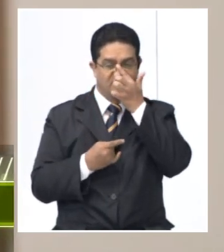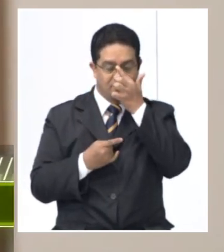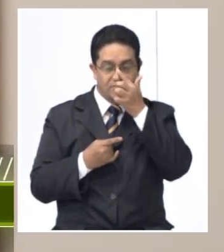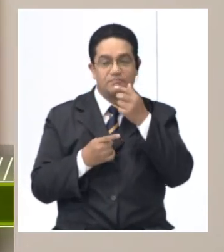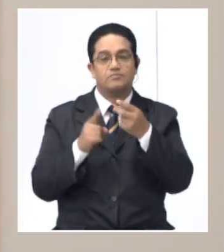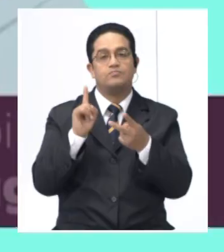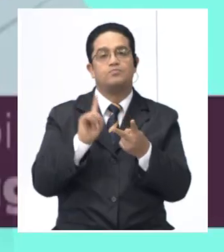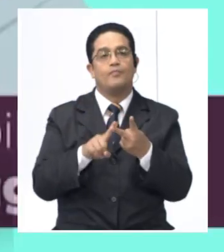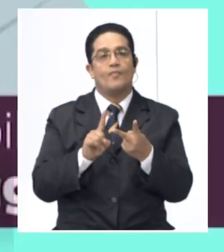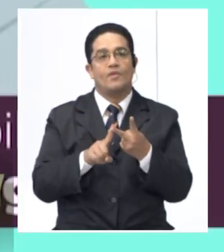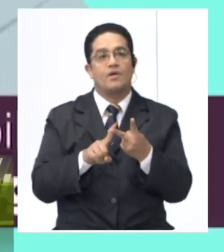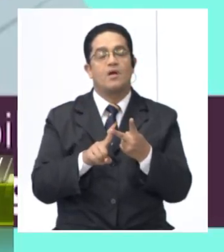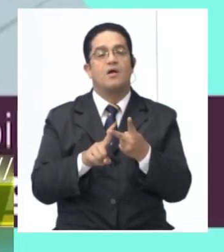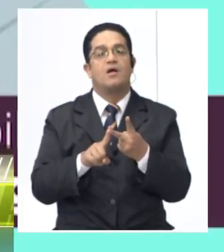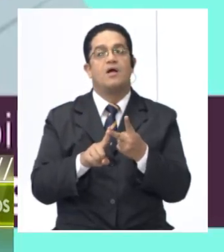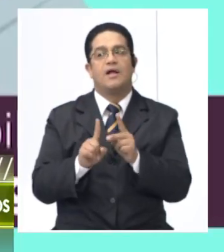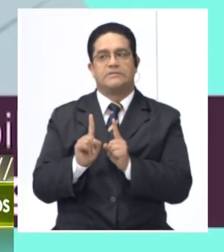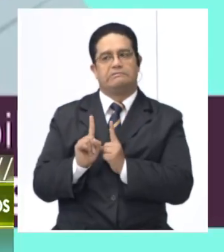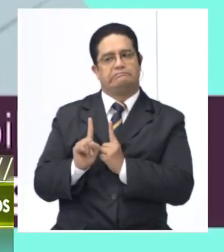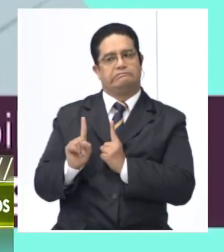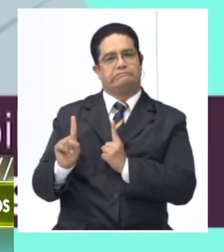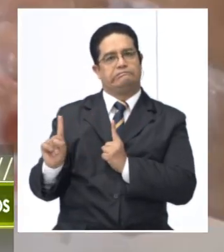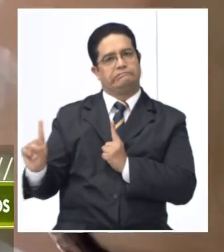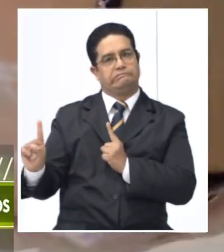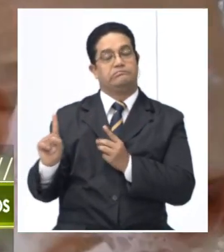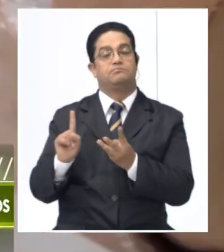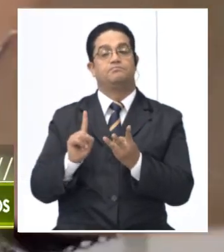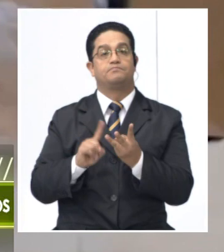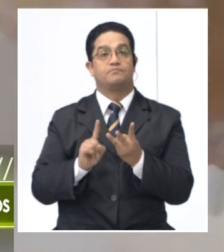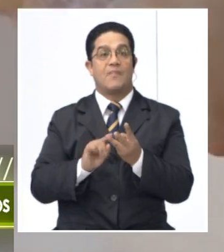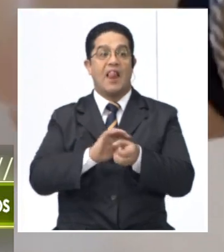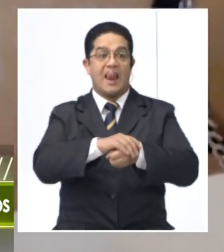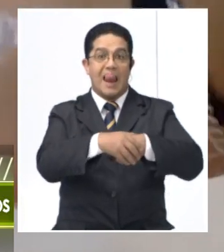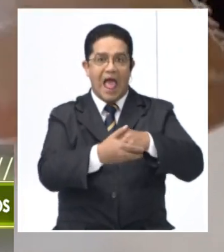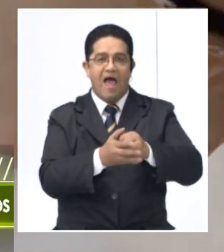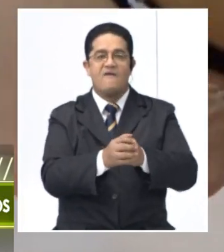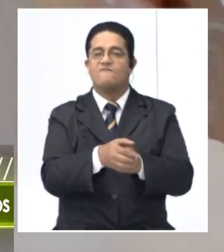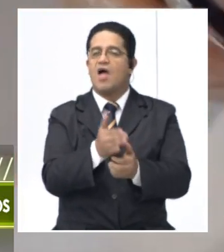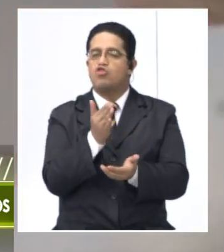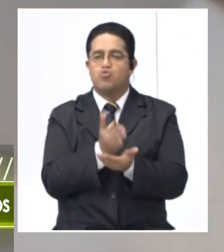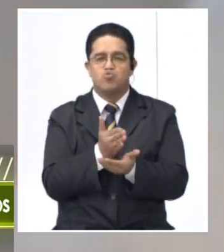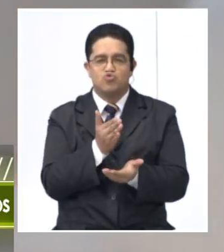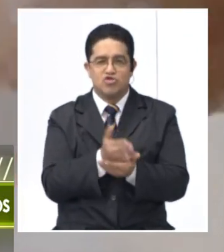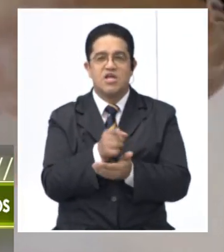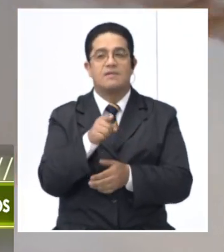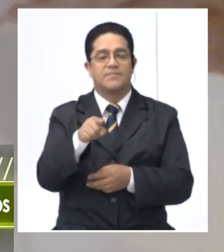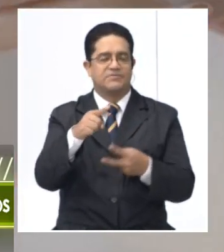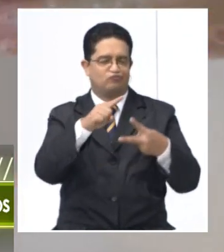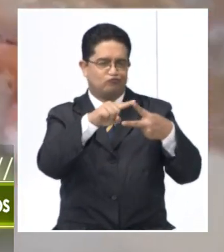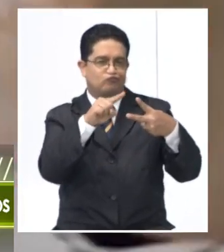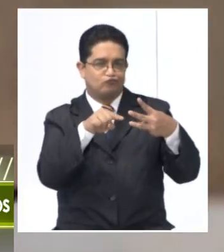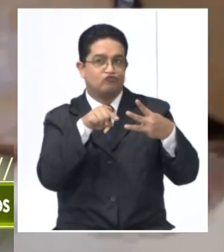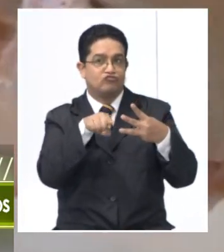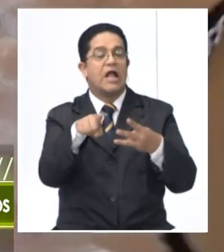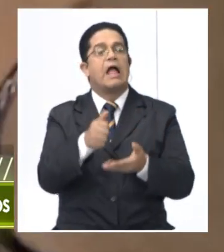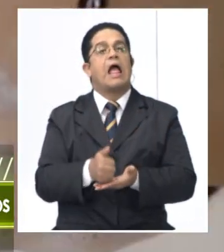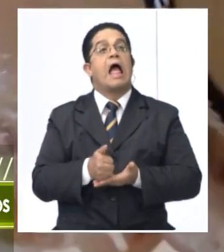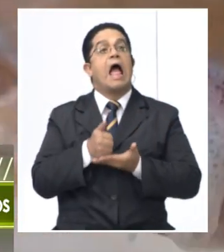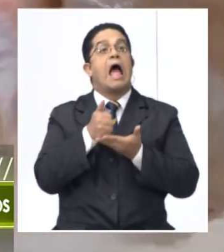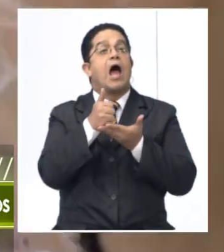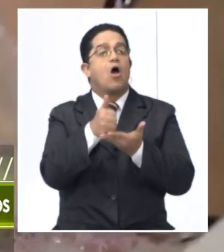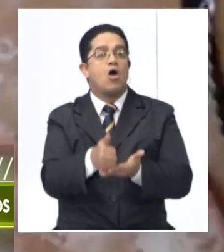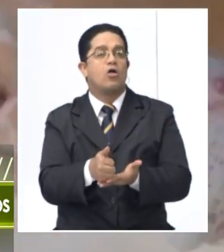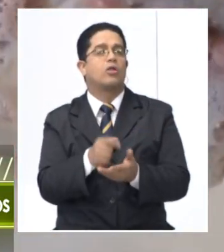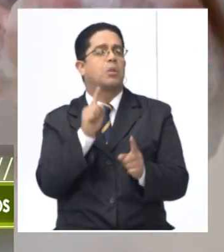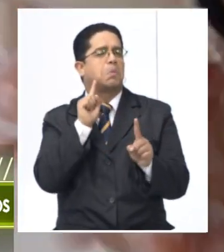del tapabocas, el distanciamiento social y el lavado frecuente de las manos fueron parte de las herramientas empleadas